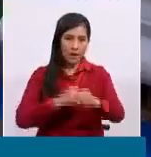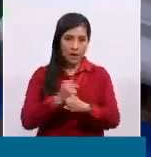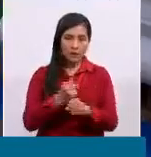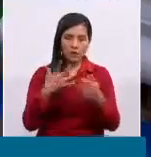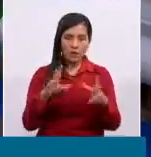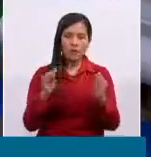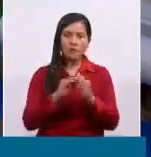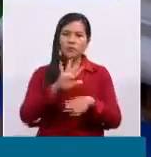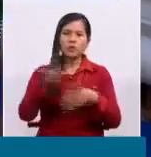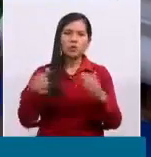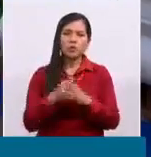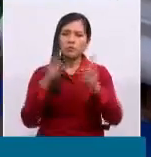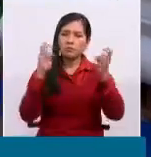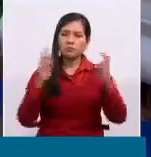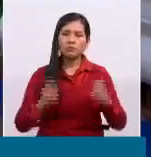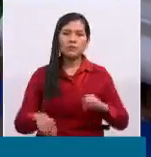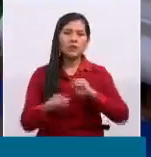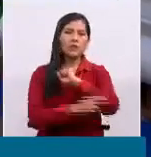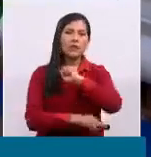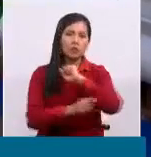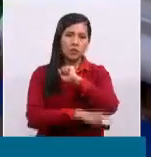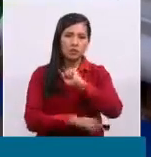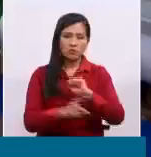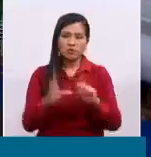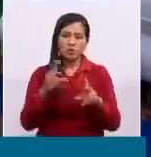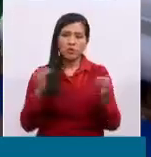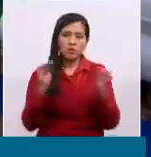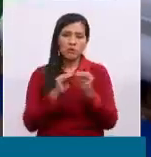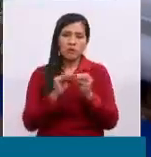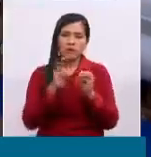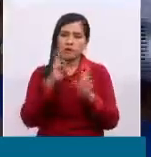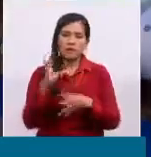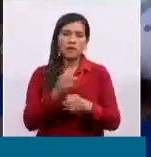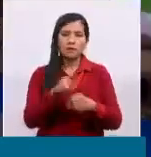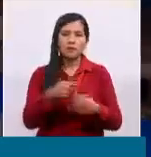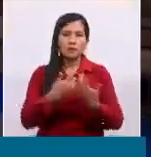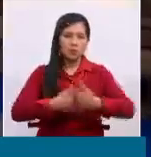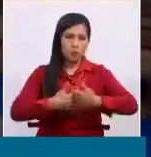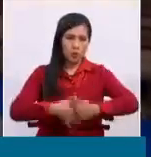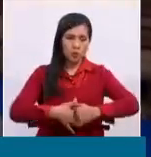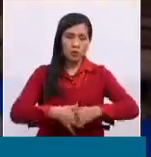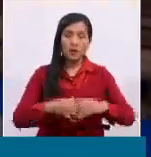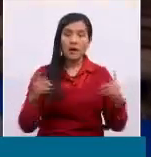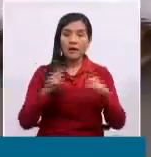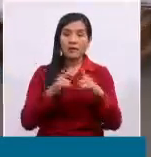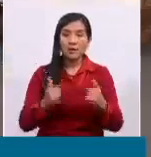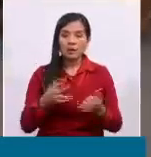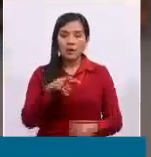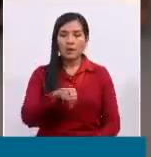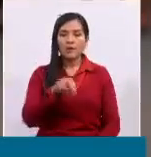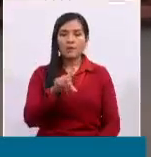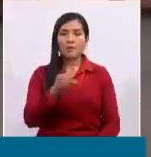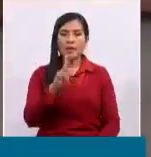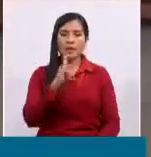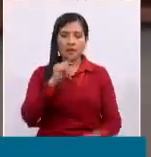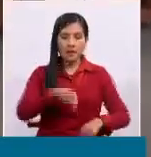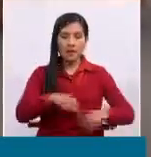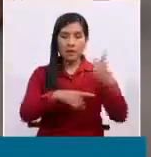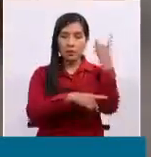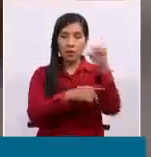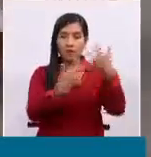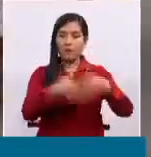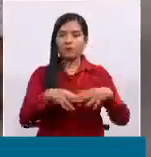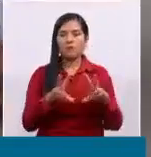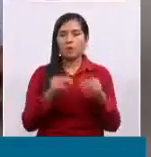toda la demanda nacional. Ya no vamos a tener que importar estos productos. Actualmente no se produce NPK en Bolivia, entonces se